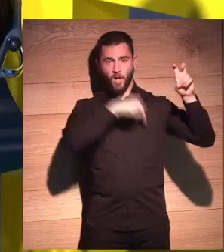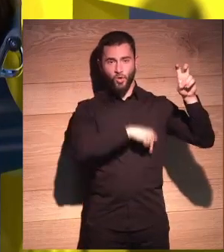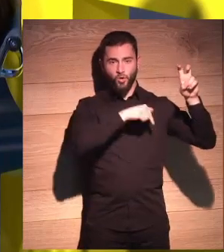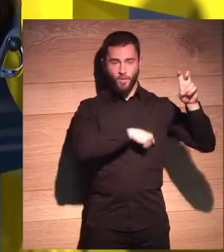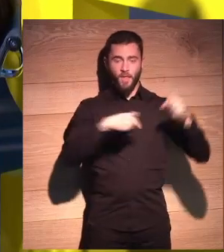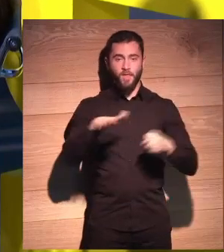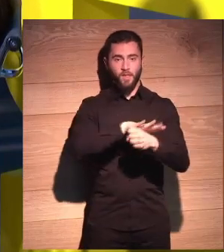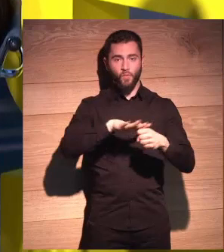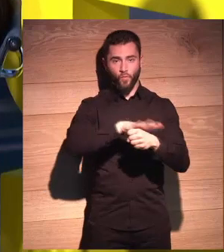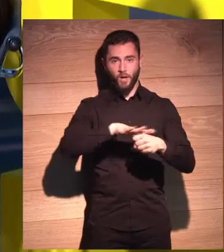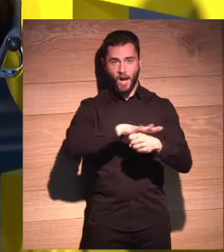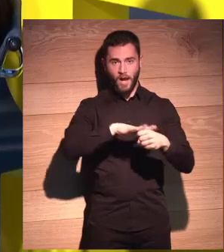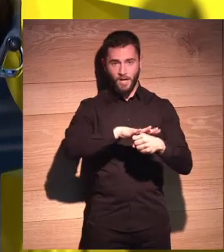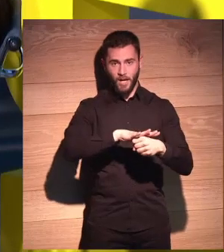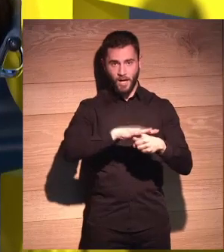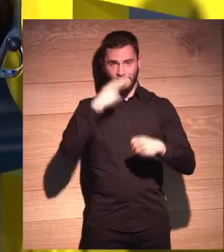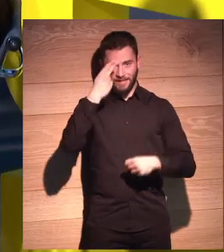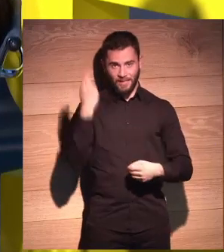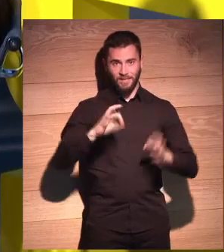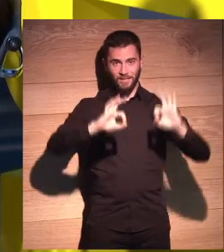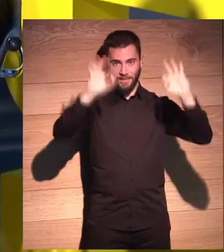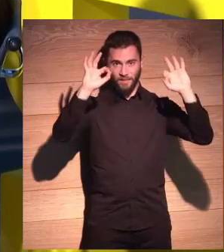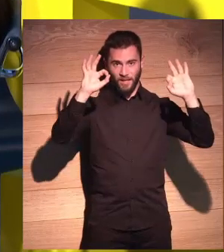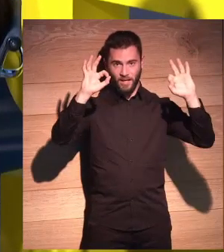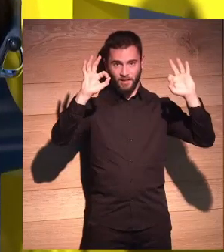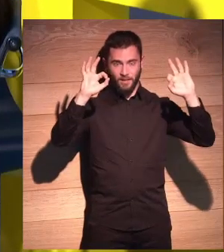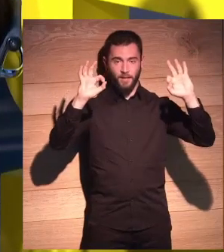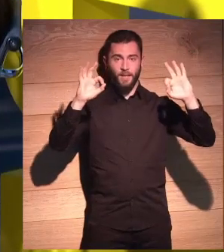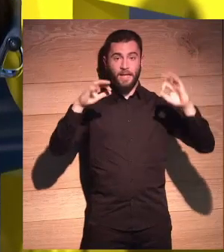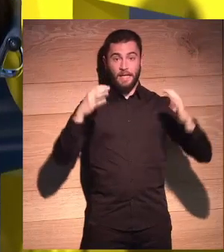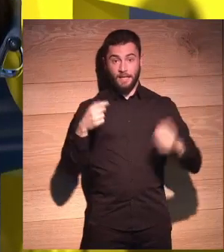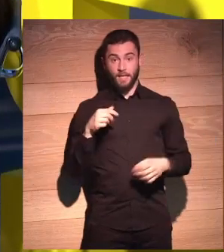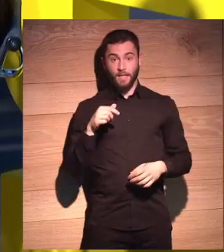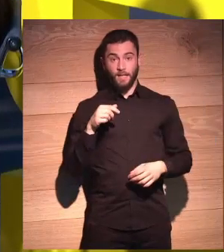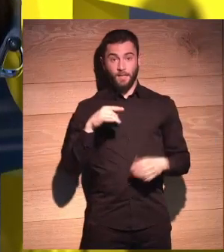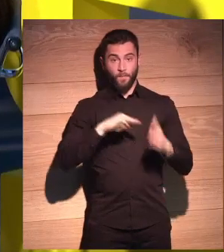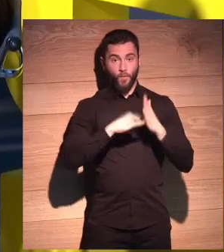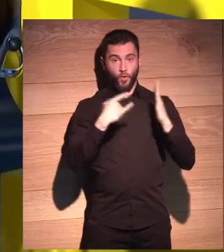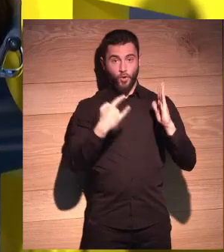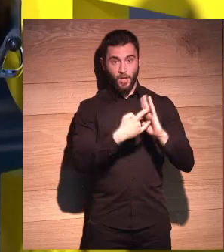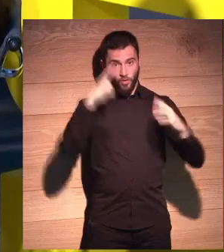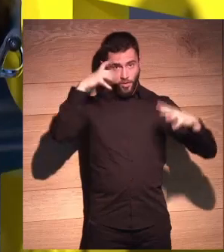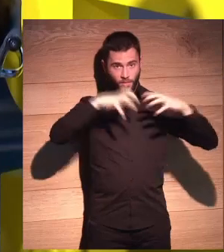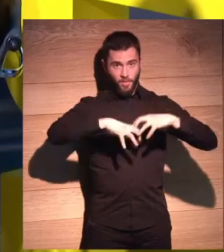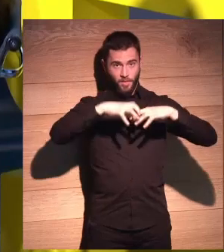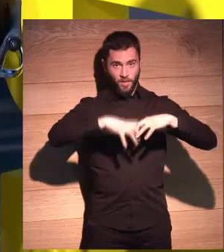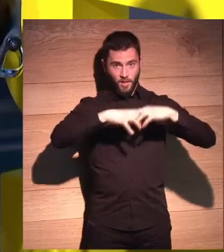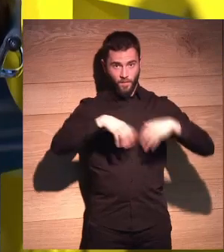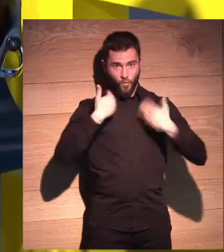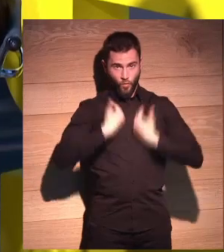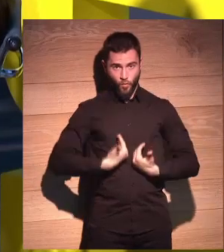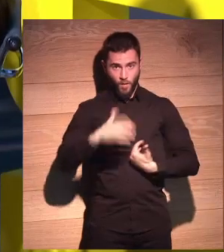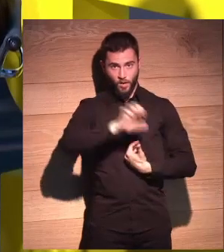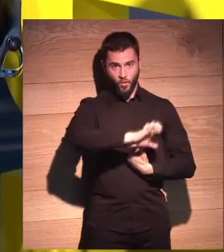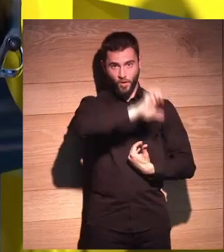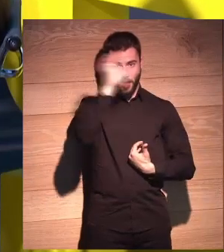en el que tenemos especial interés y particularmente el proyecto del cerebro humano europeo ha